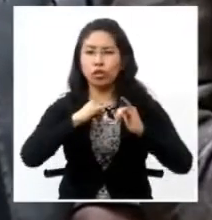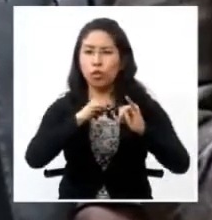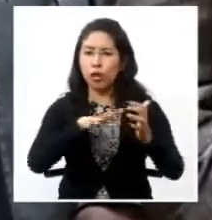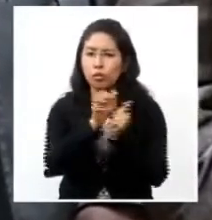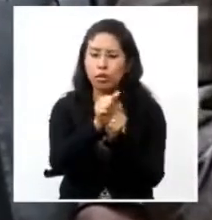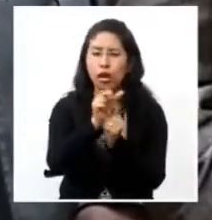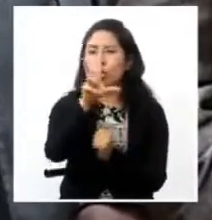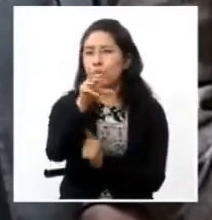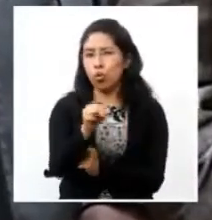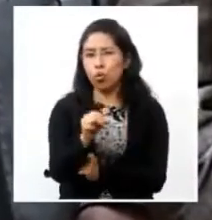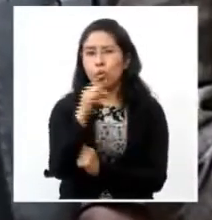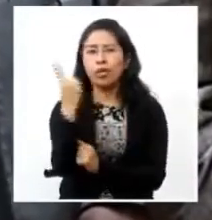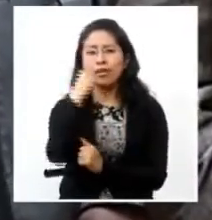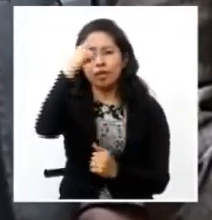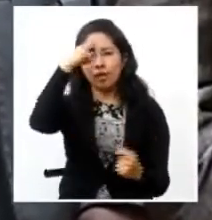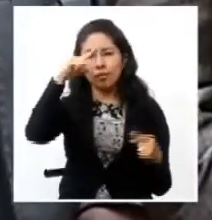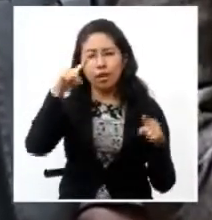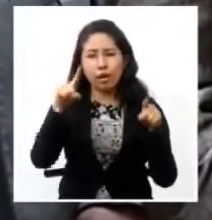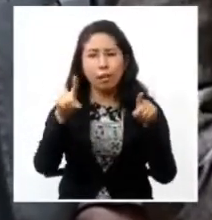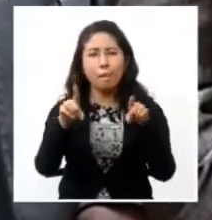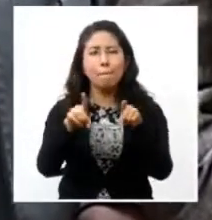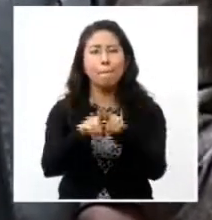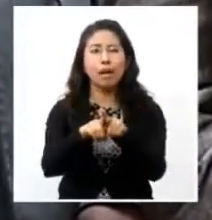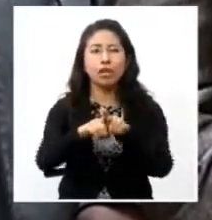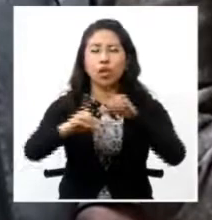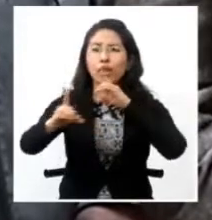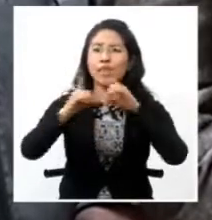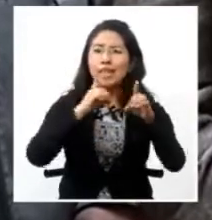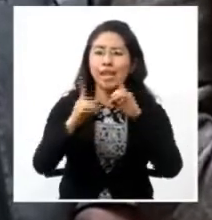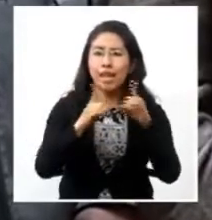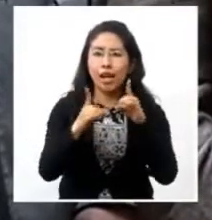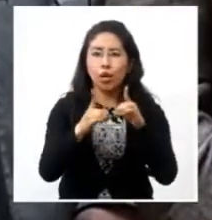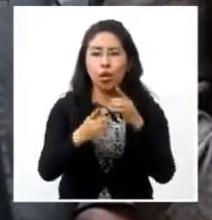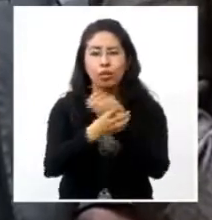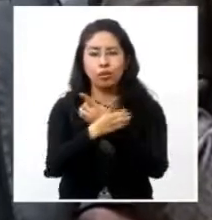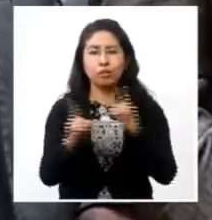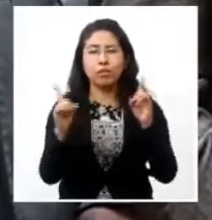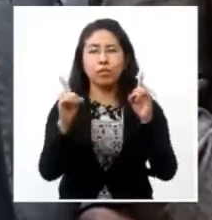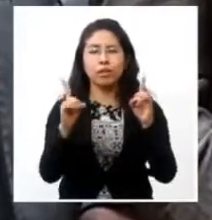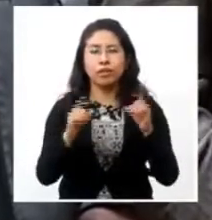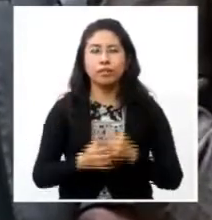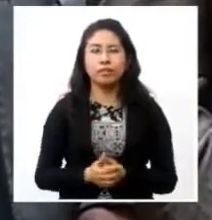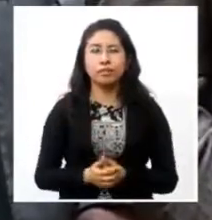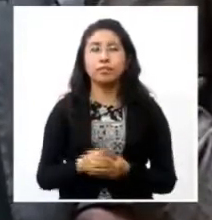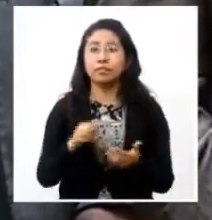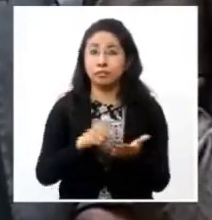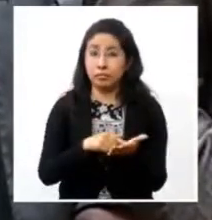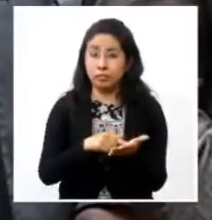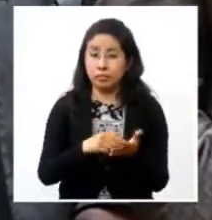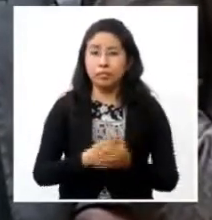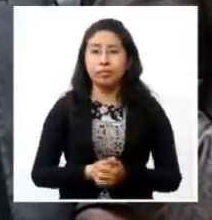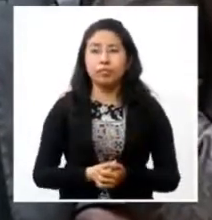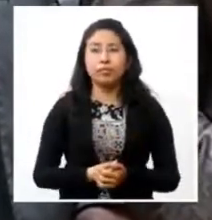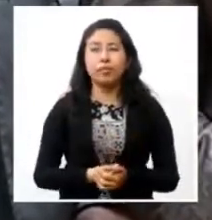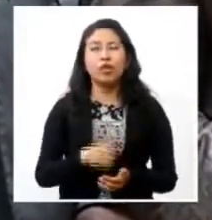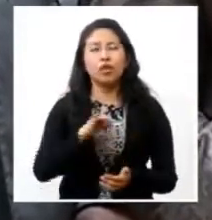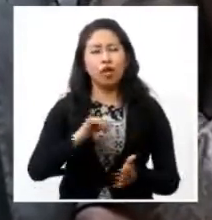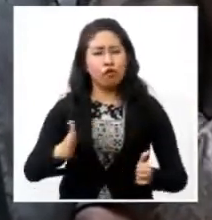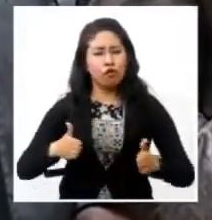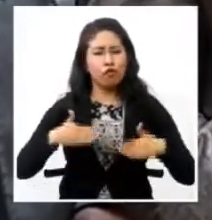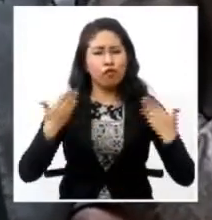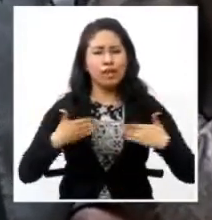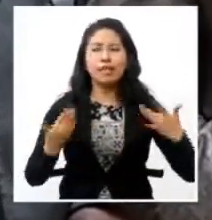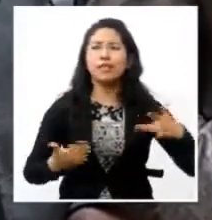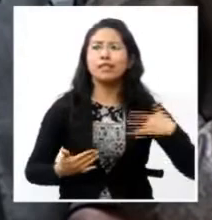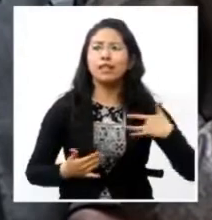el pacto democrático, el diálogo y el pacto republicano. Y por eso me voy contenta al ver